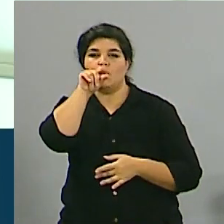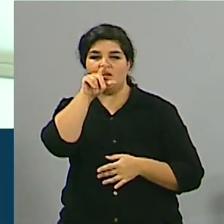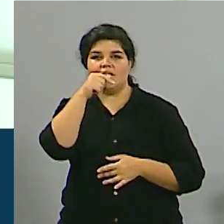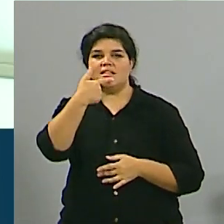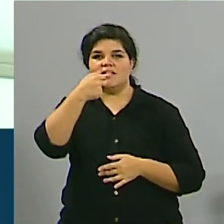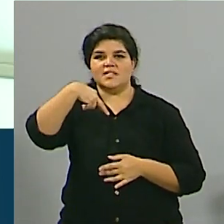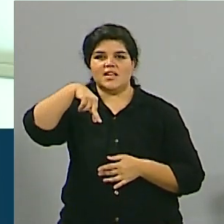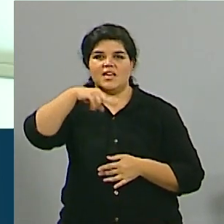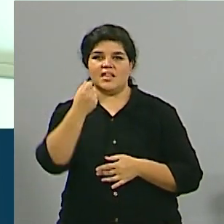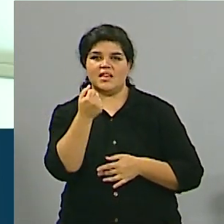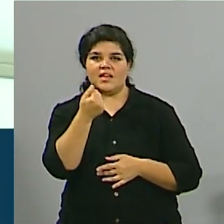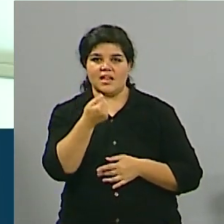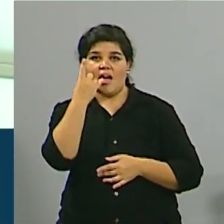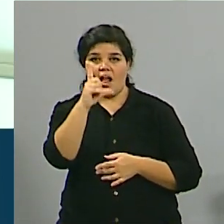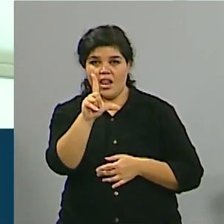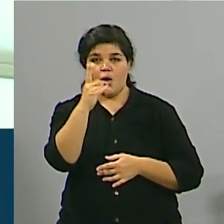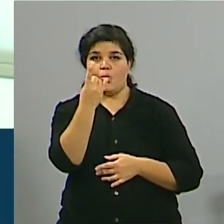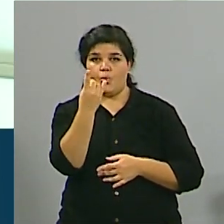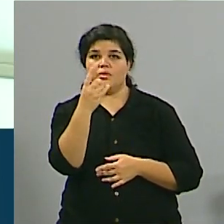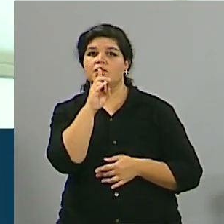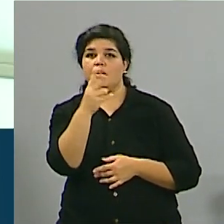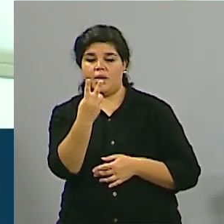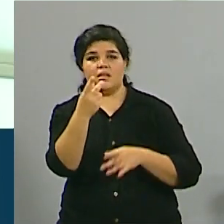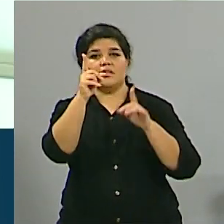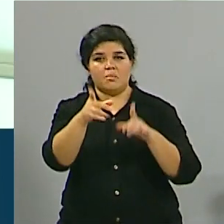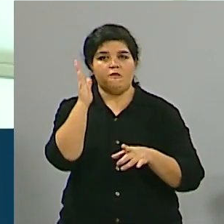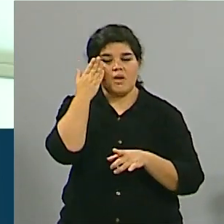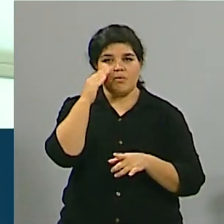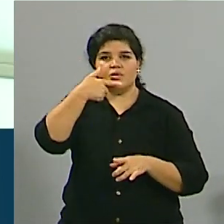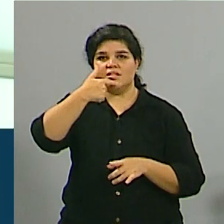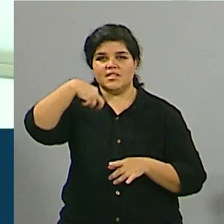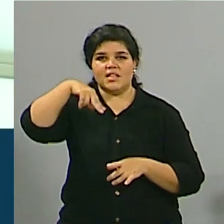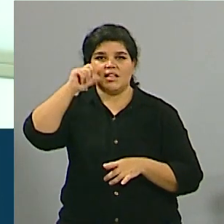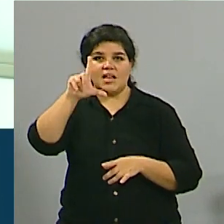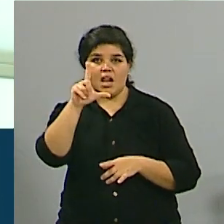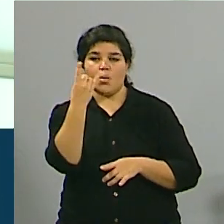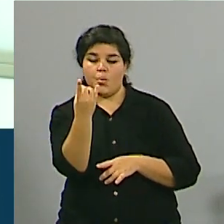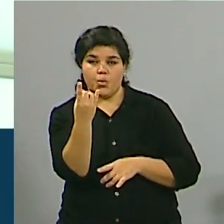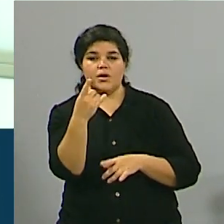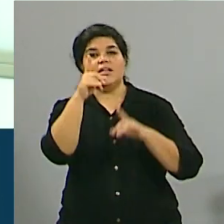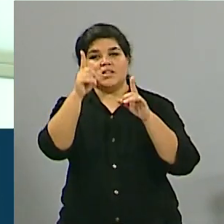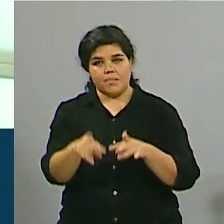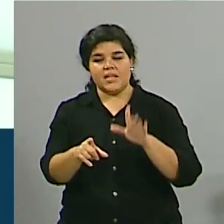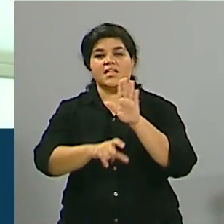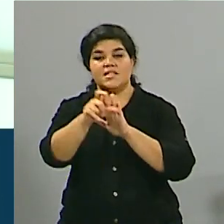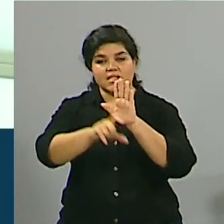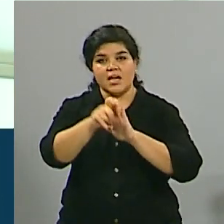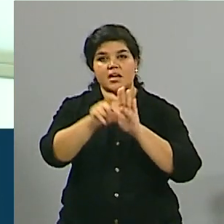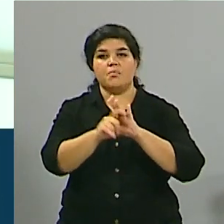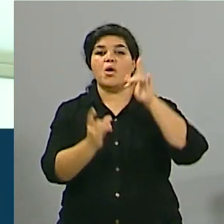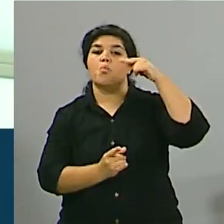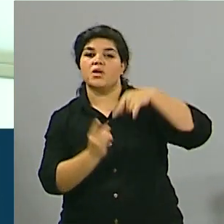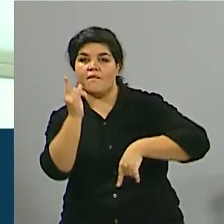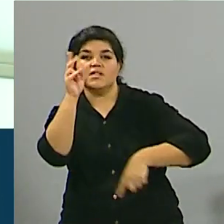Señal UTV. También nos pueden encontrar en Facebook como Señal U y también estamos en Instagram como Unidiversidad.